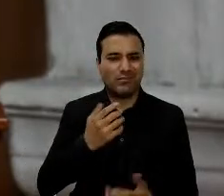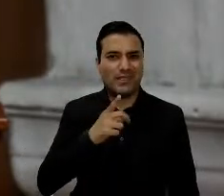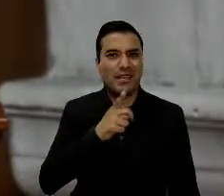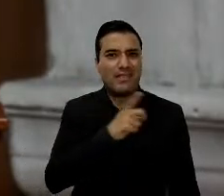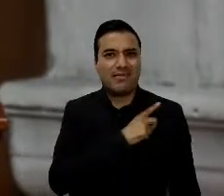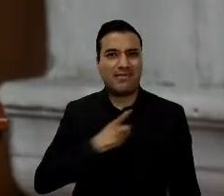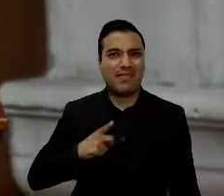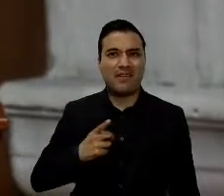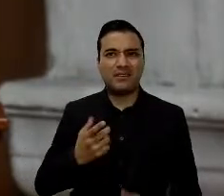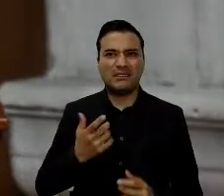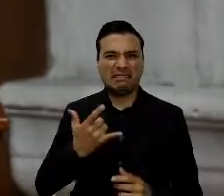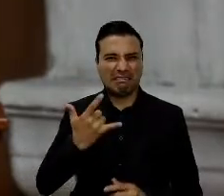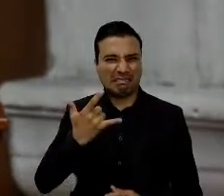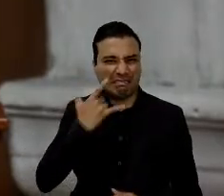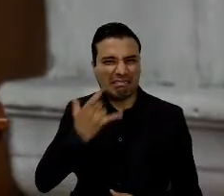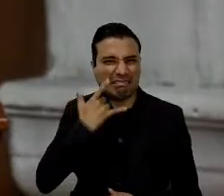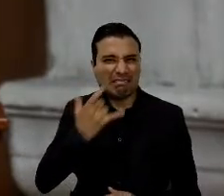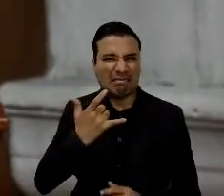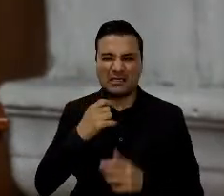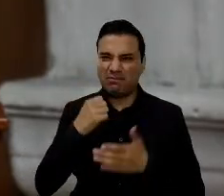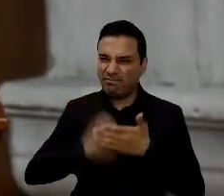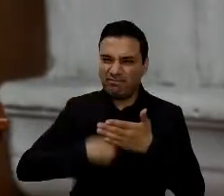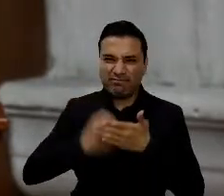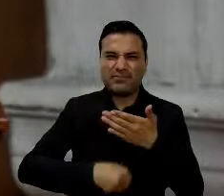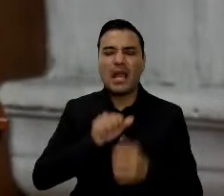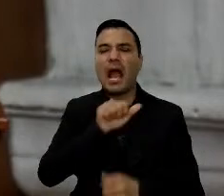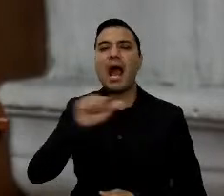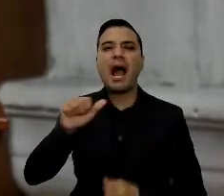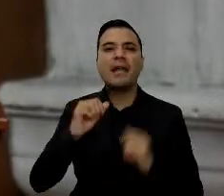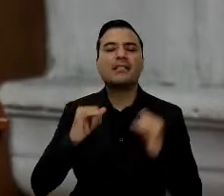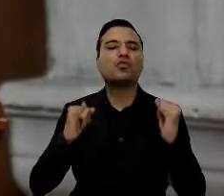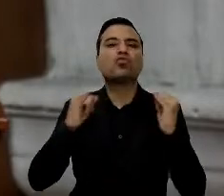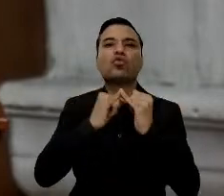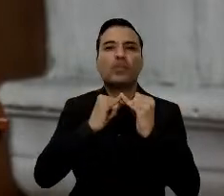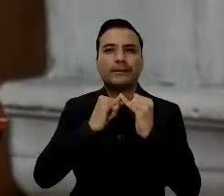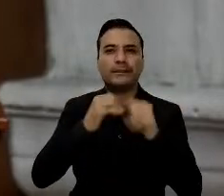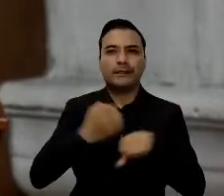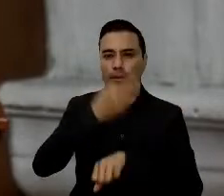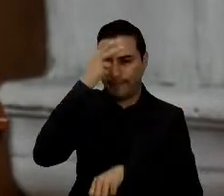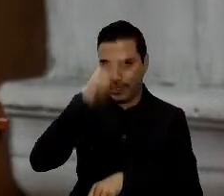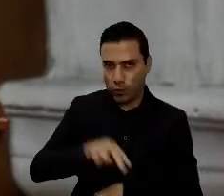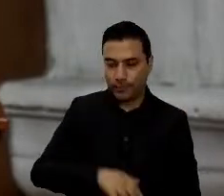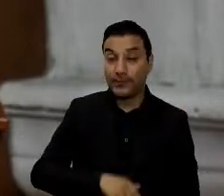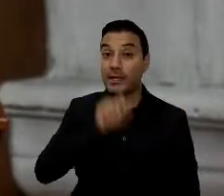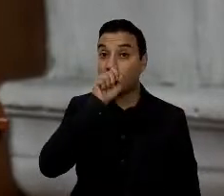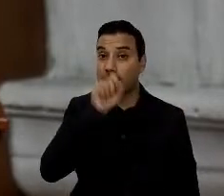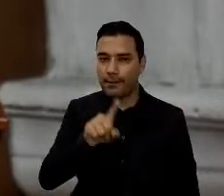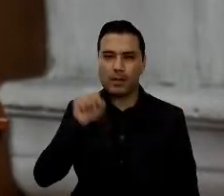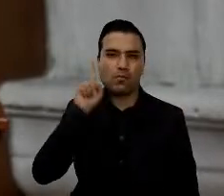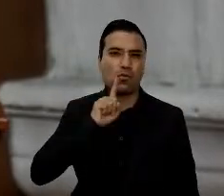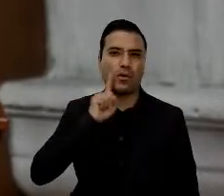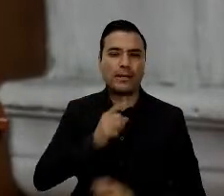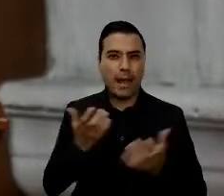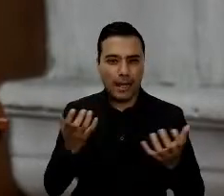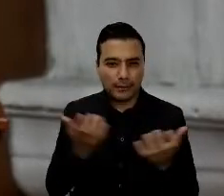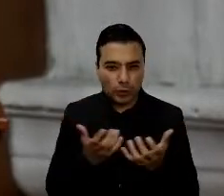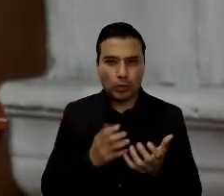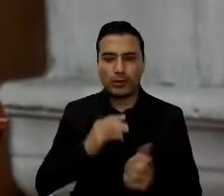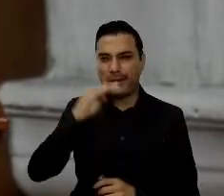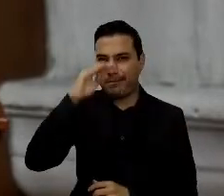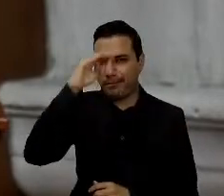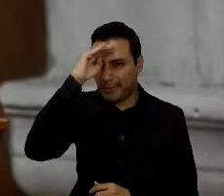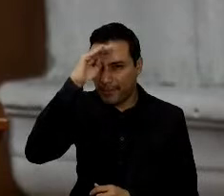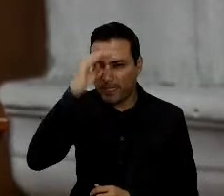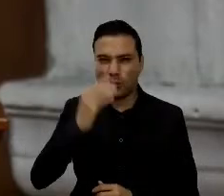ser caja de resonancia en las instituciones de este gran estado las acciones pensamientos y defensa deben